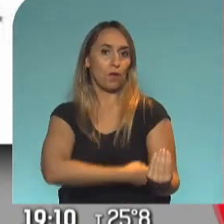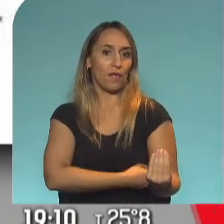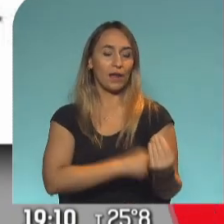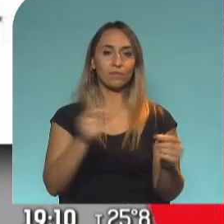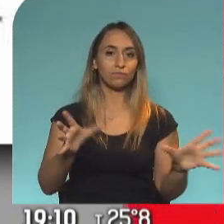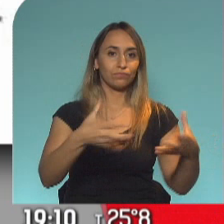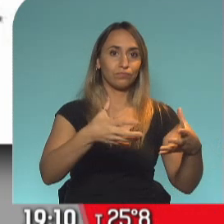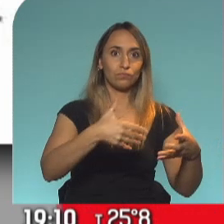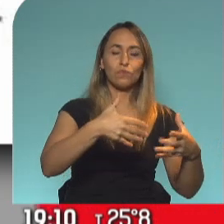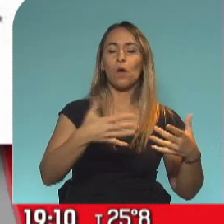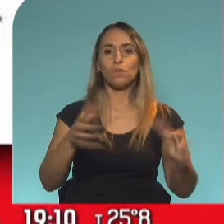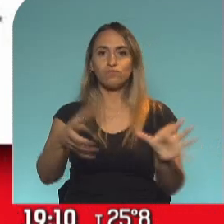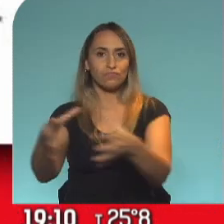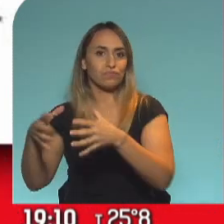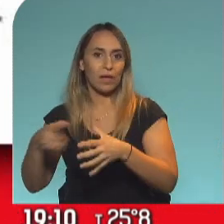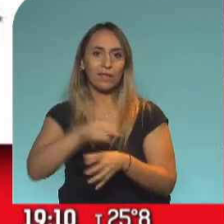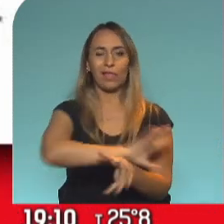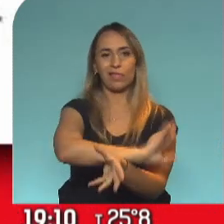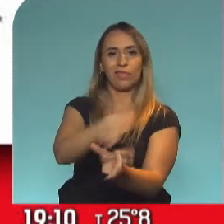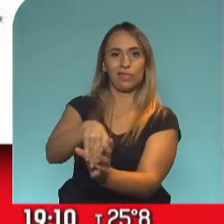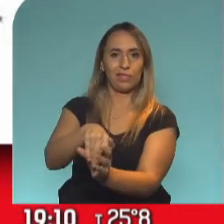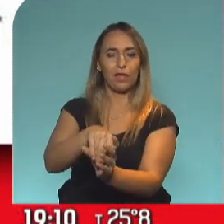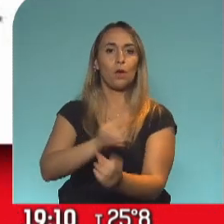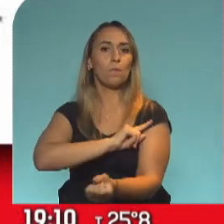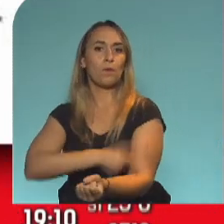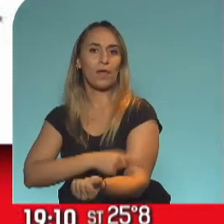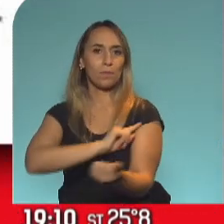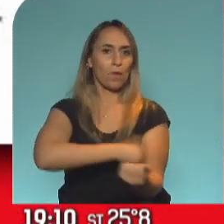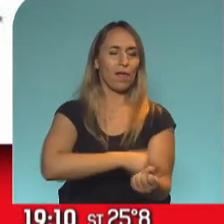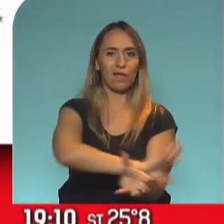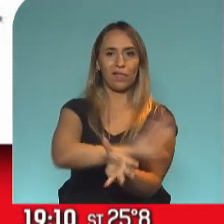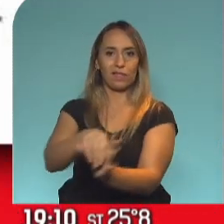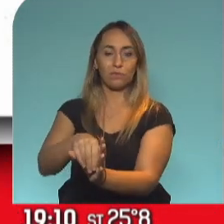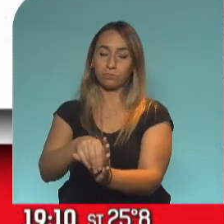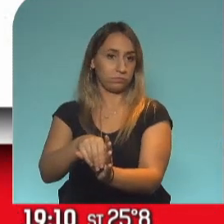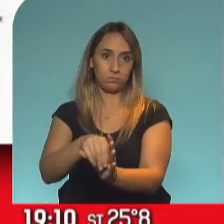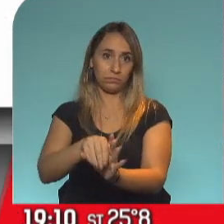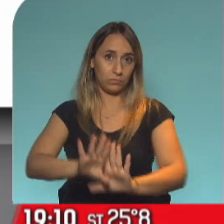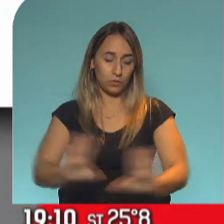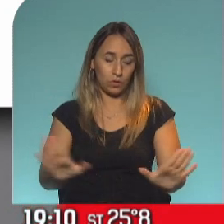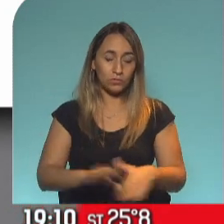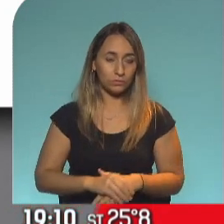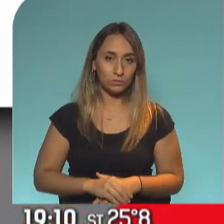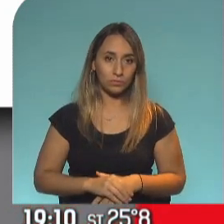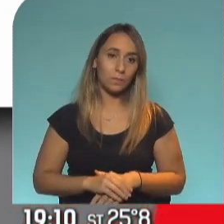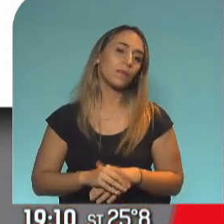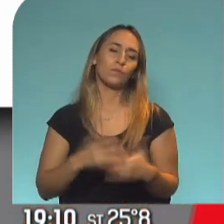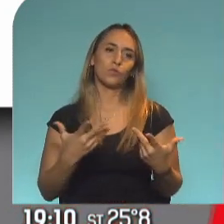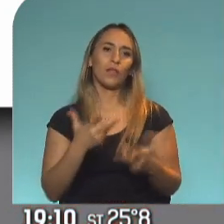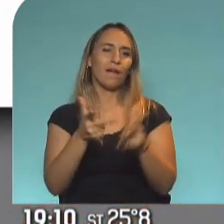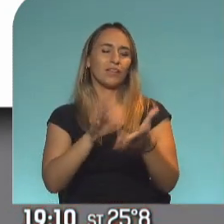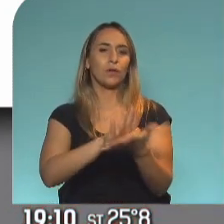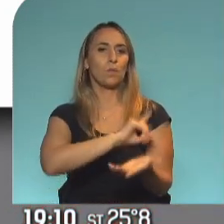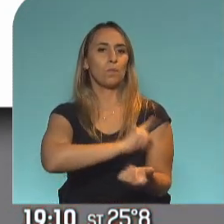mayorías circunstanciales pueda entrometerse en otro poder que debe ser independiente. Acá está hablando de, lógicamente, el Poder Legislativo y el